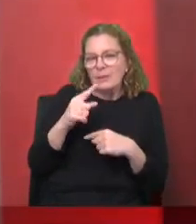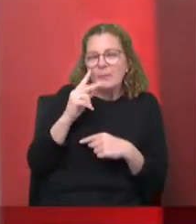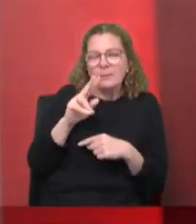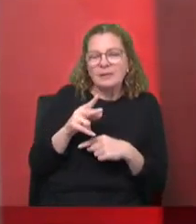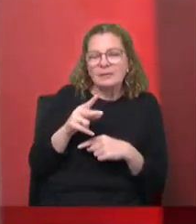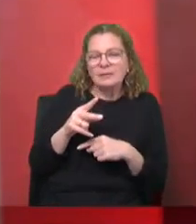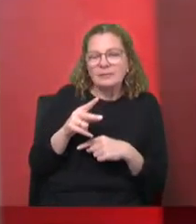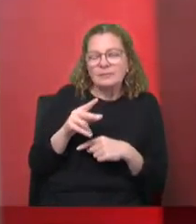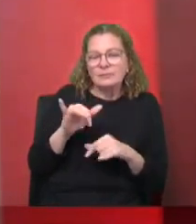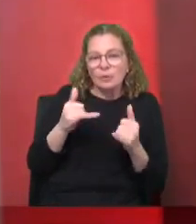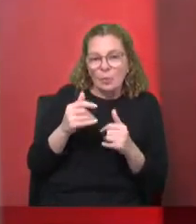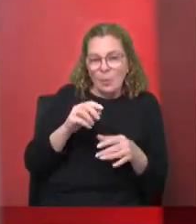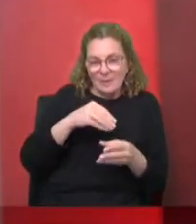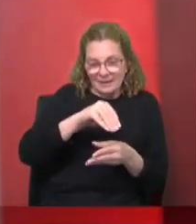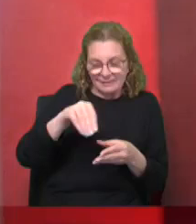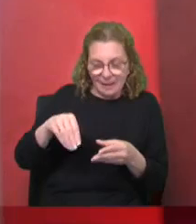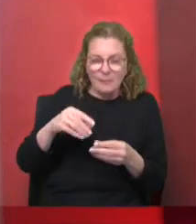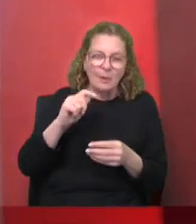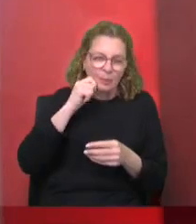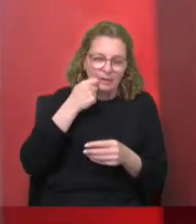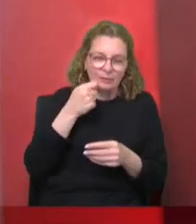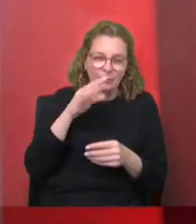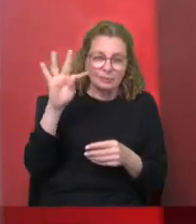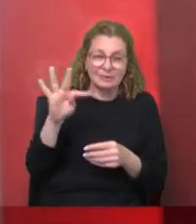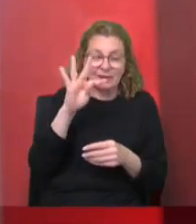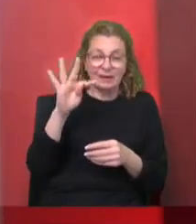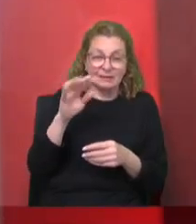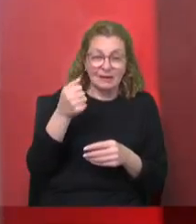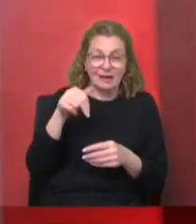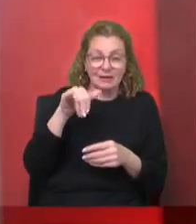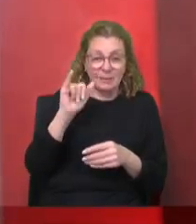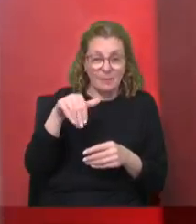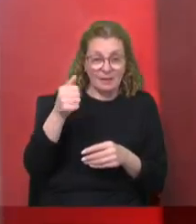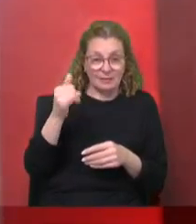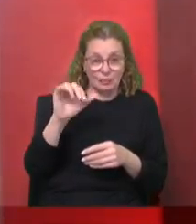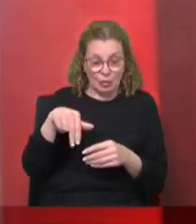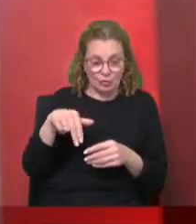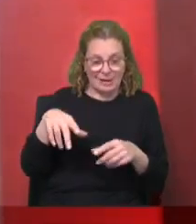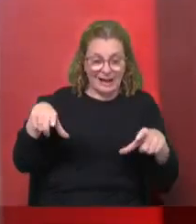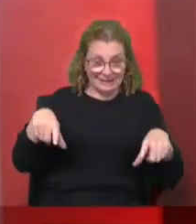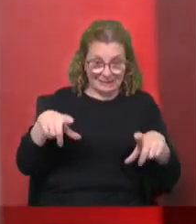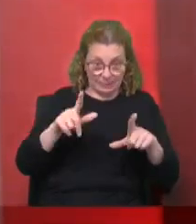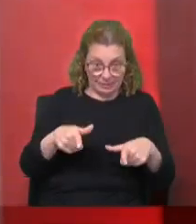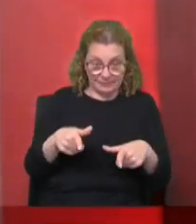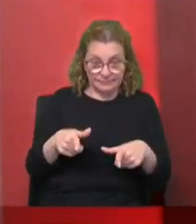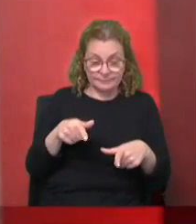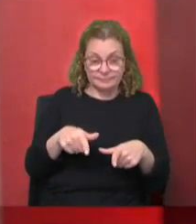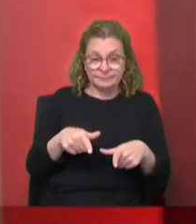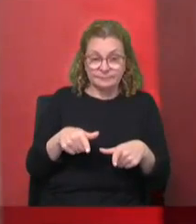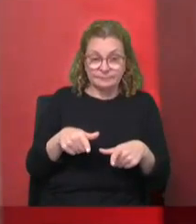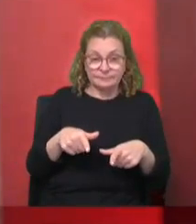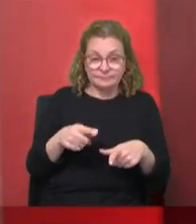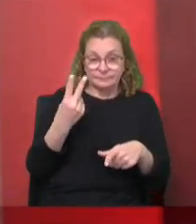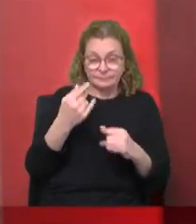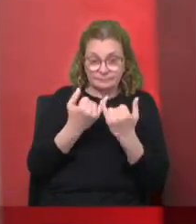lo del taller de juego de mesa, me parece que está bueno. Va a haber un taller de animación stop motion que está en la cancha. Este, que eso va a estar medio que los